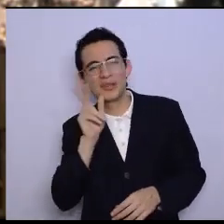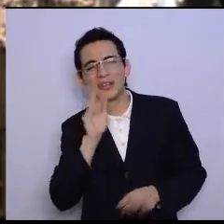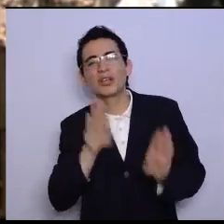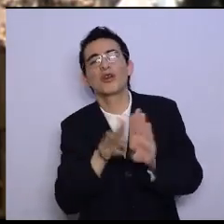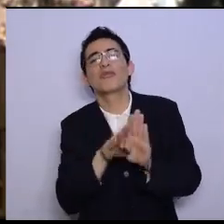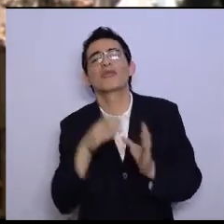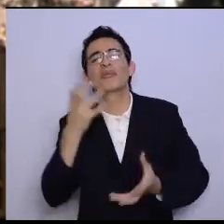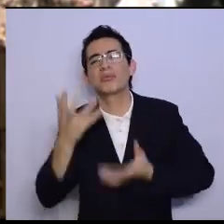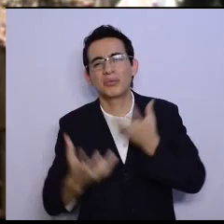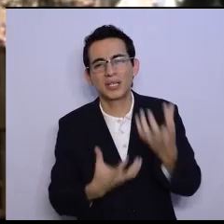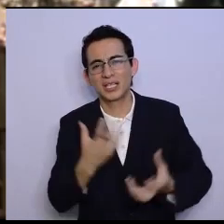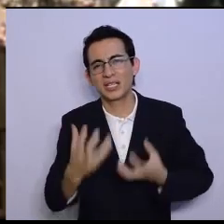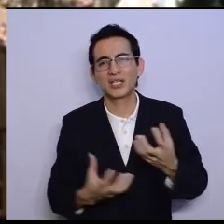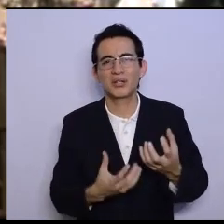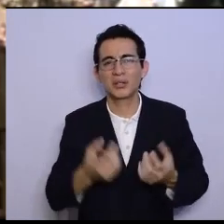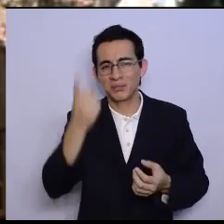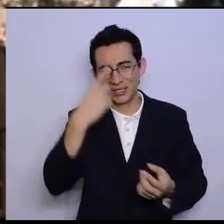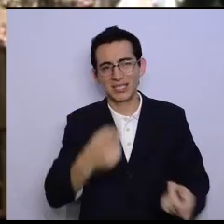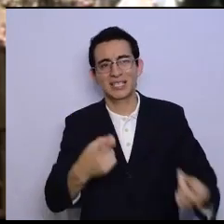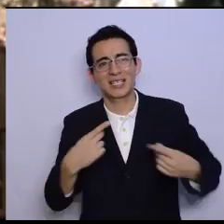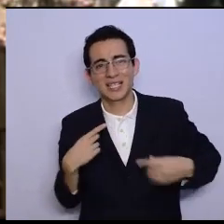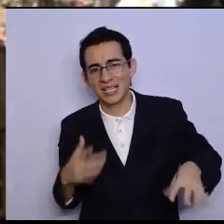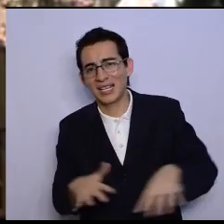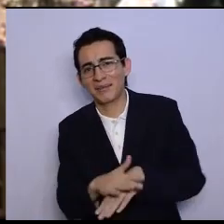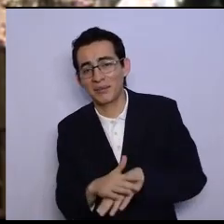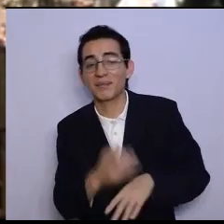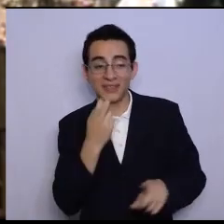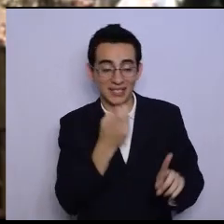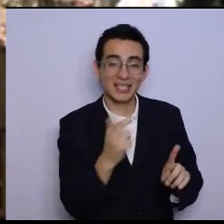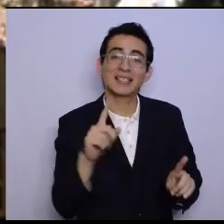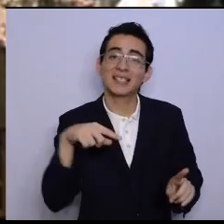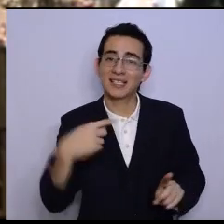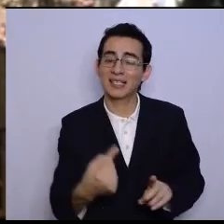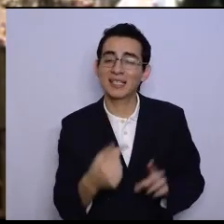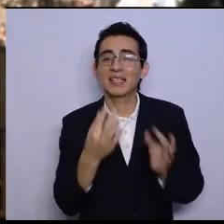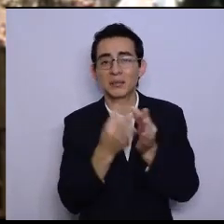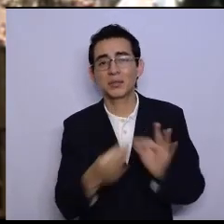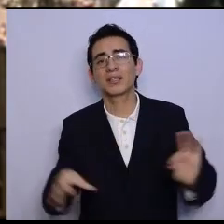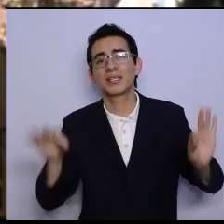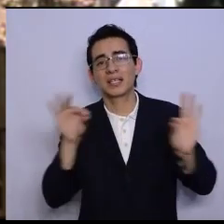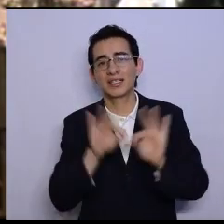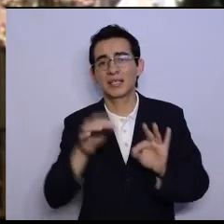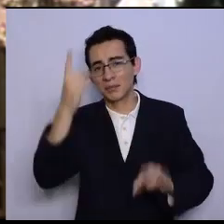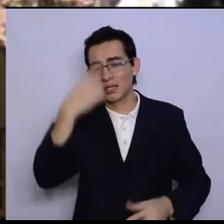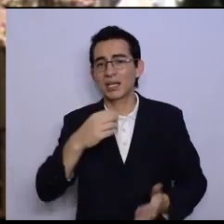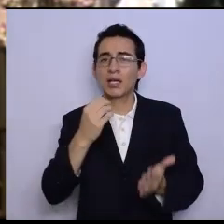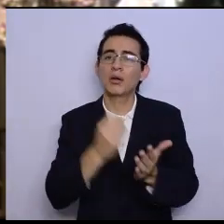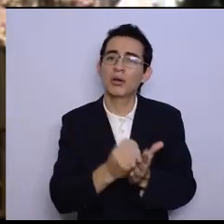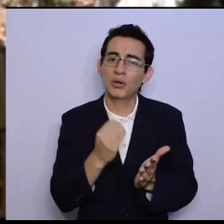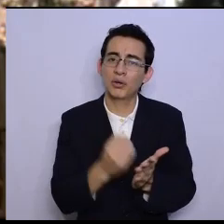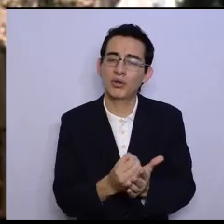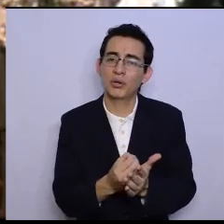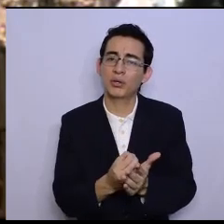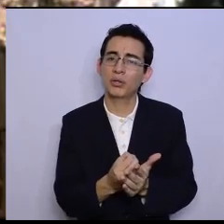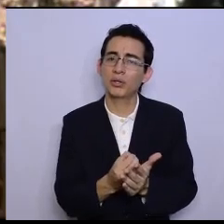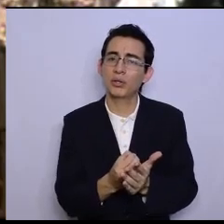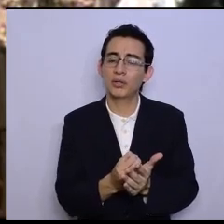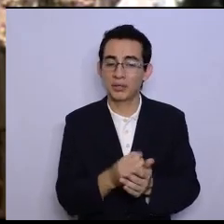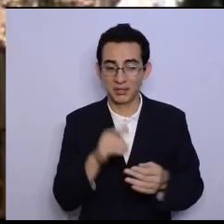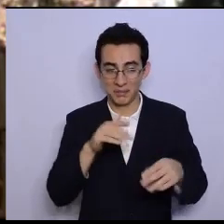fuego. Entonces, esa es la primera característica del oro, ¿sí? A más